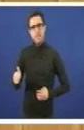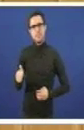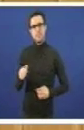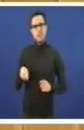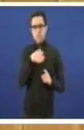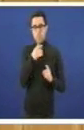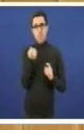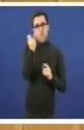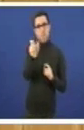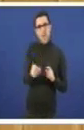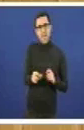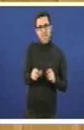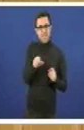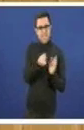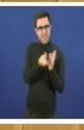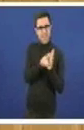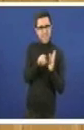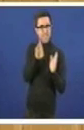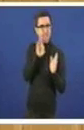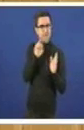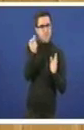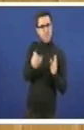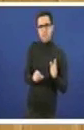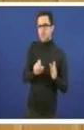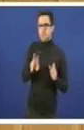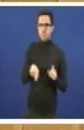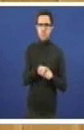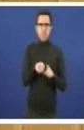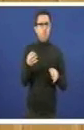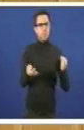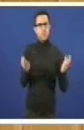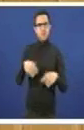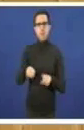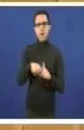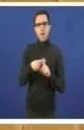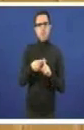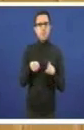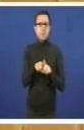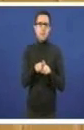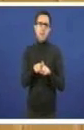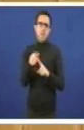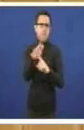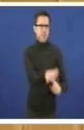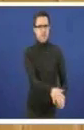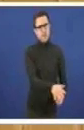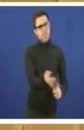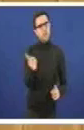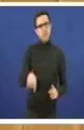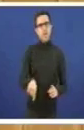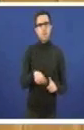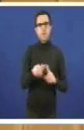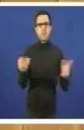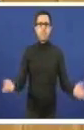son injustos socialmente regresivos e discriminatorios e fomentan a